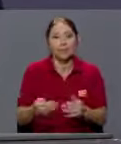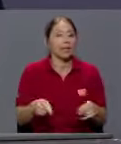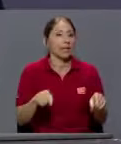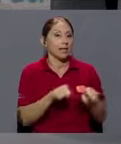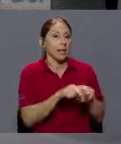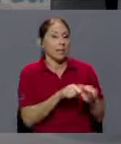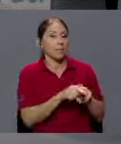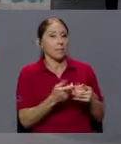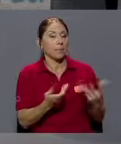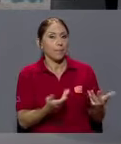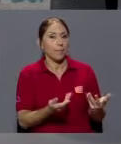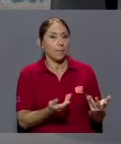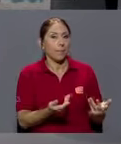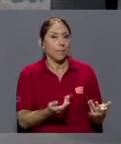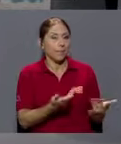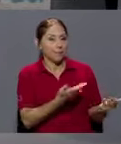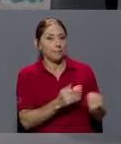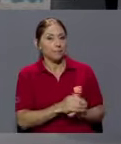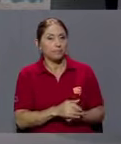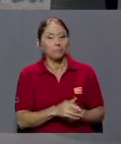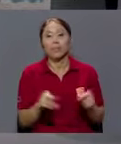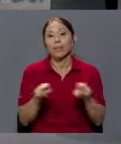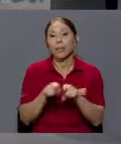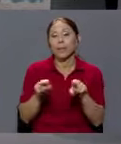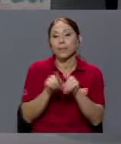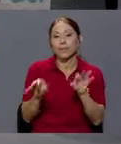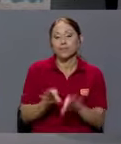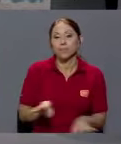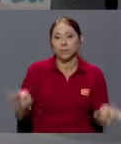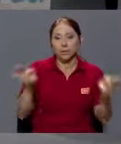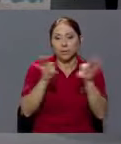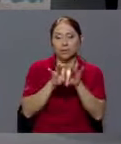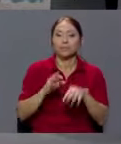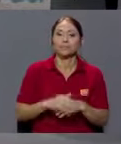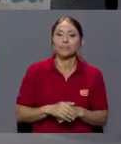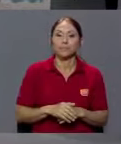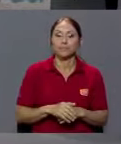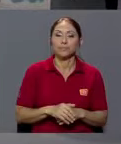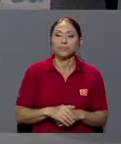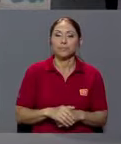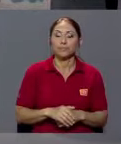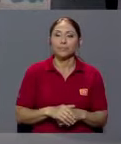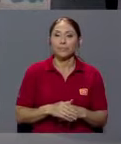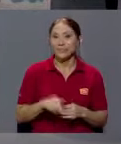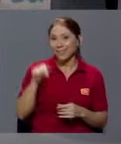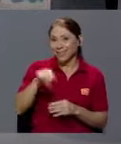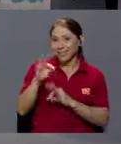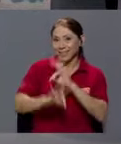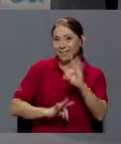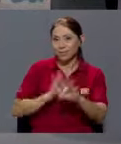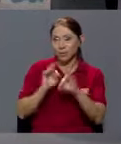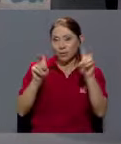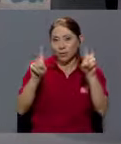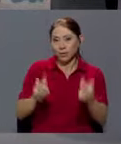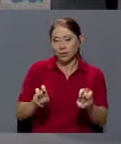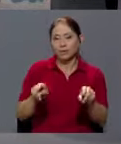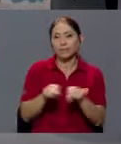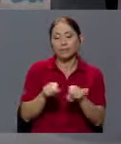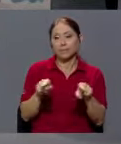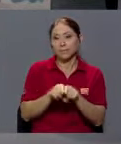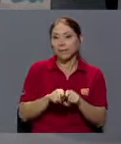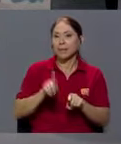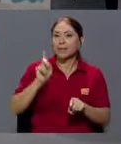medición como un todo. Y también adelante. Que tal vez también es importante, que me parece que este tipo de